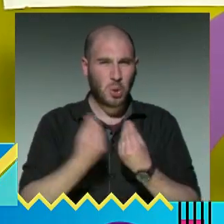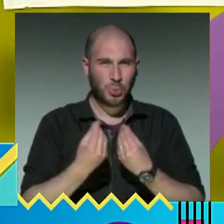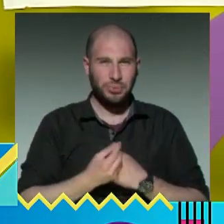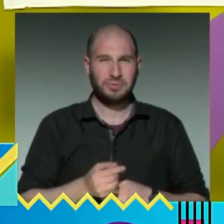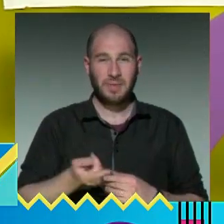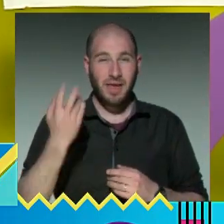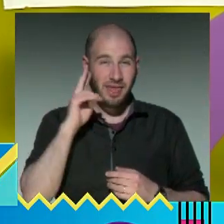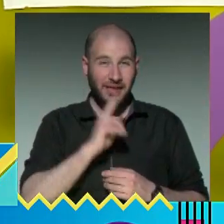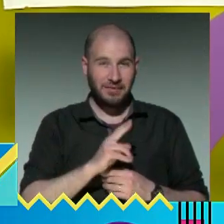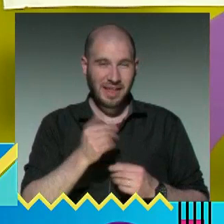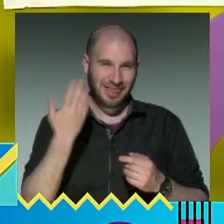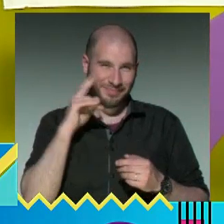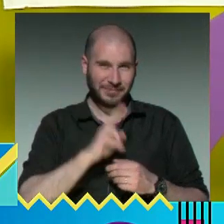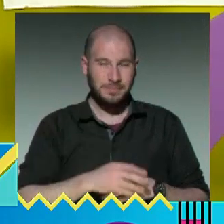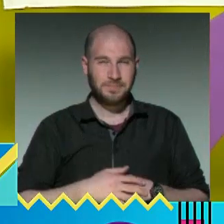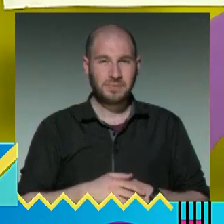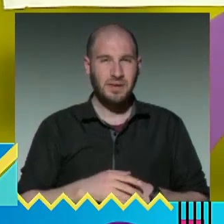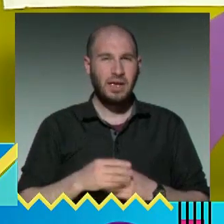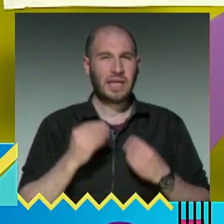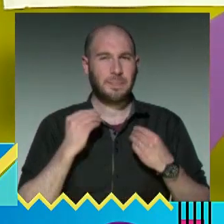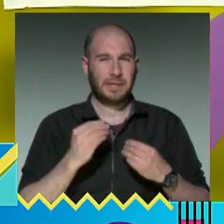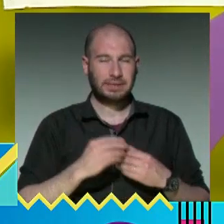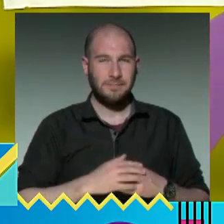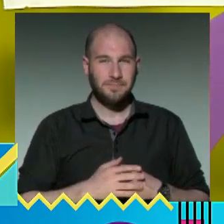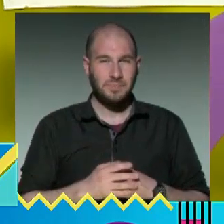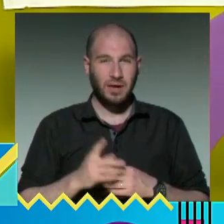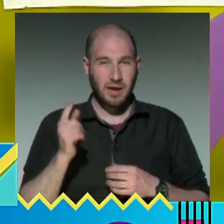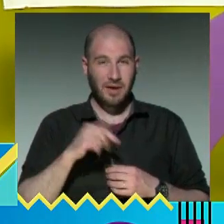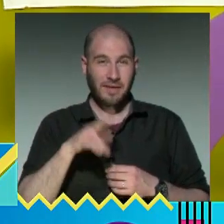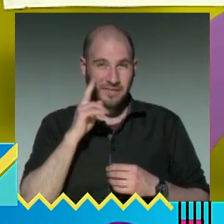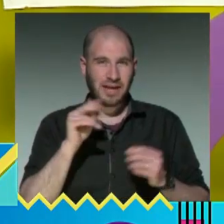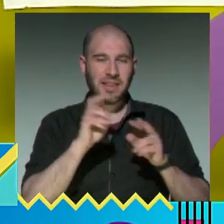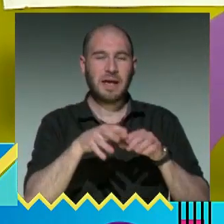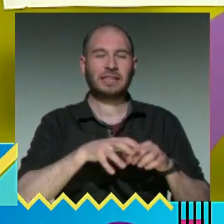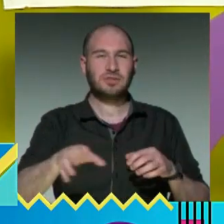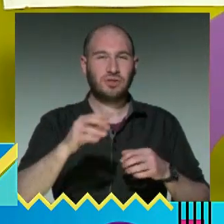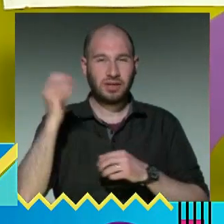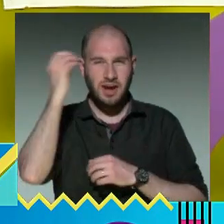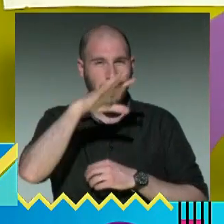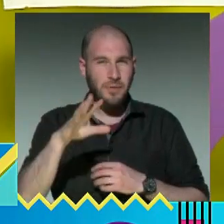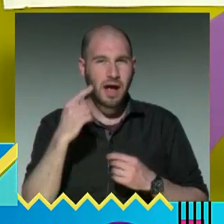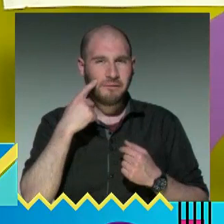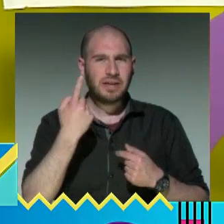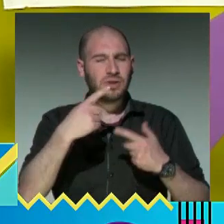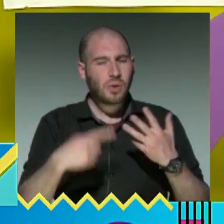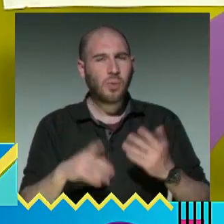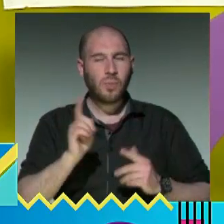Justamente lo veíamos eso recién. Y en definitiva, lo que queremos ver en términos de extensión rural es, bueno, cuáles son esa